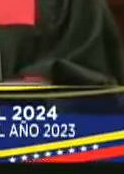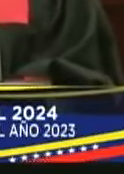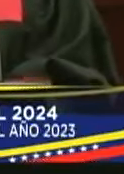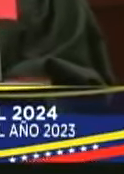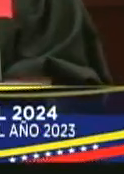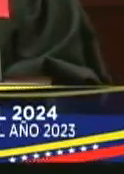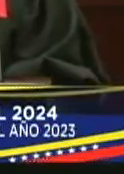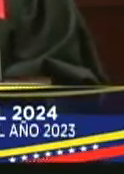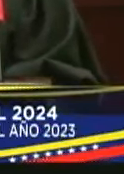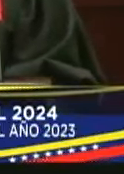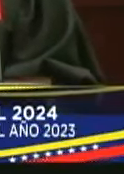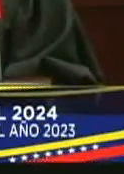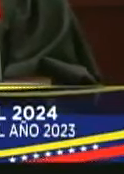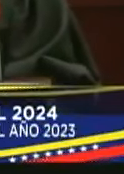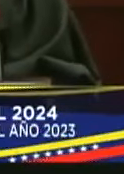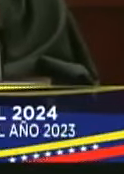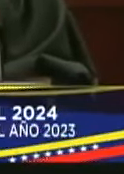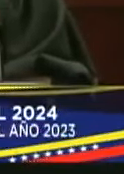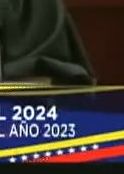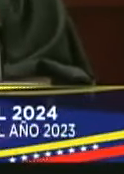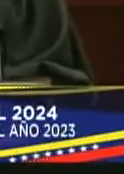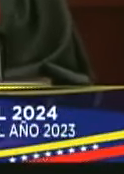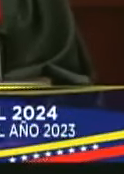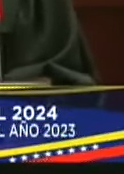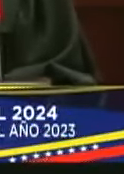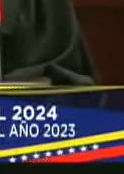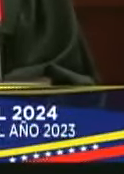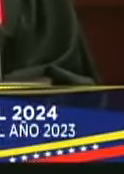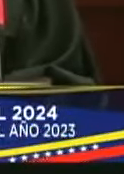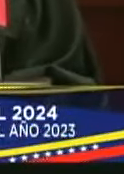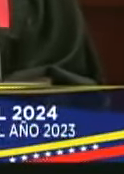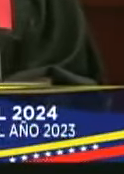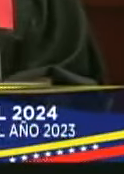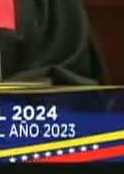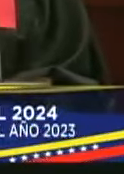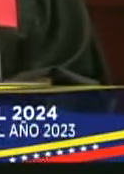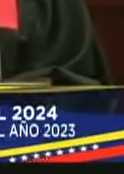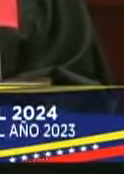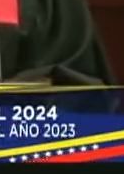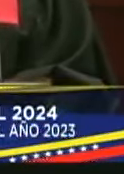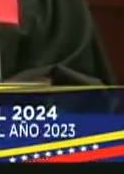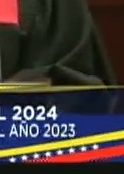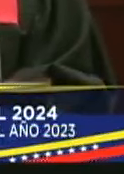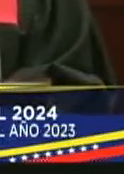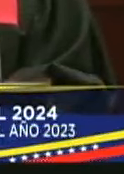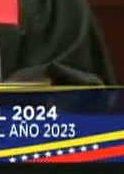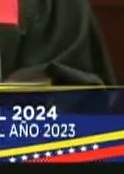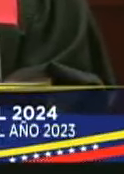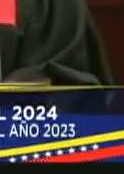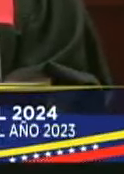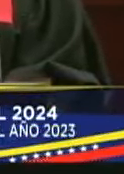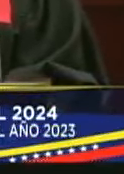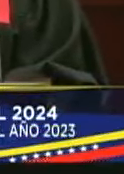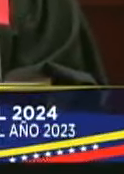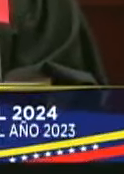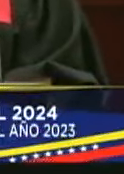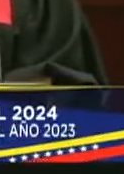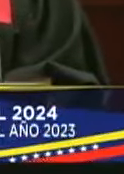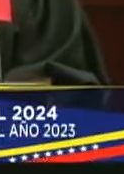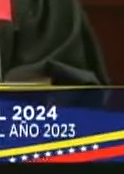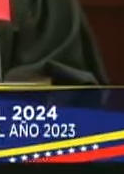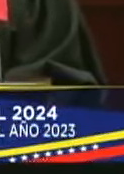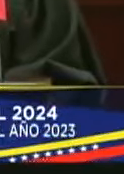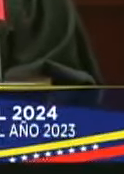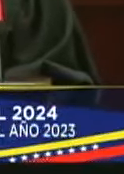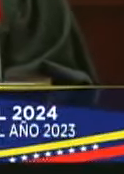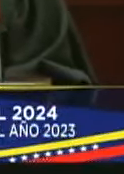Para cumplir con estos objetivos, en los diseños, en los decenios de 1960,